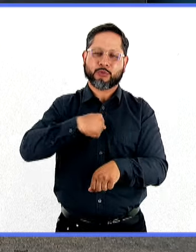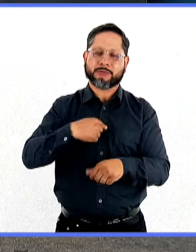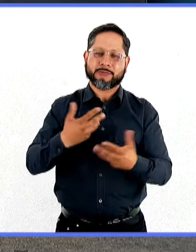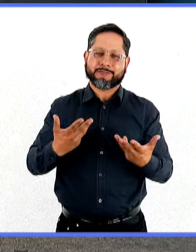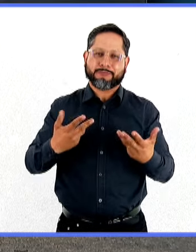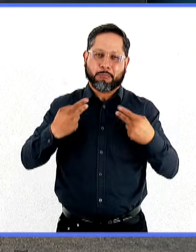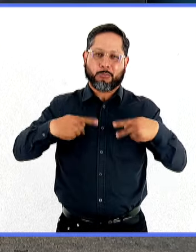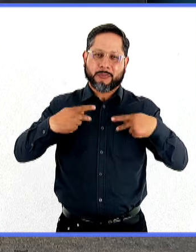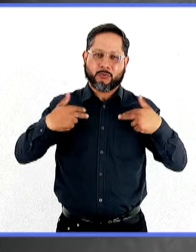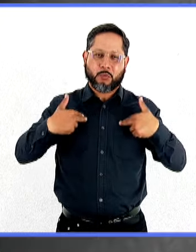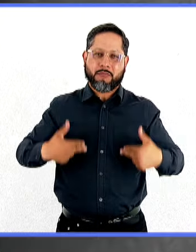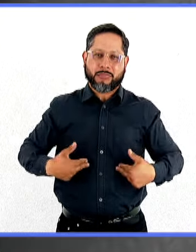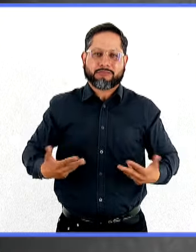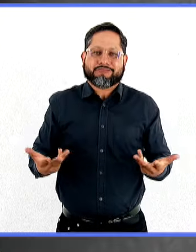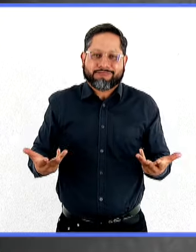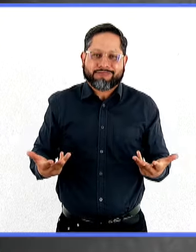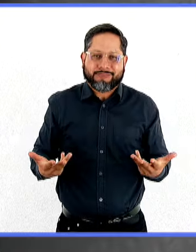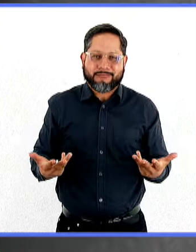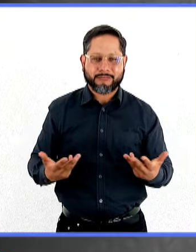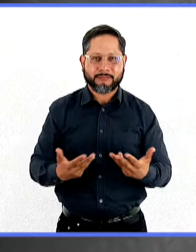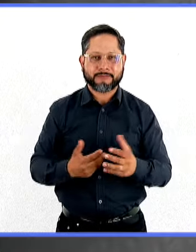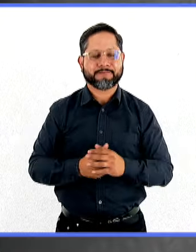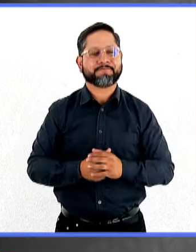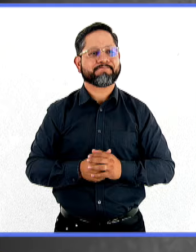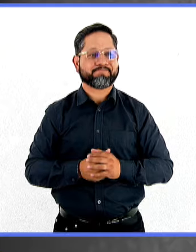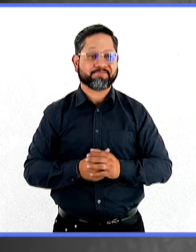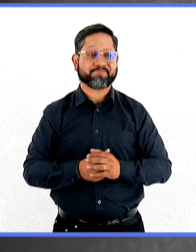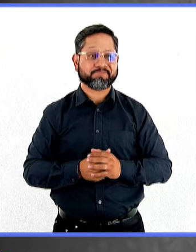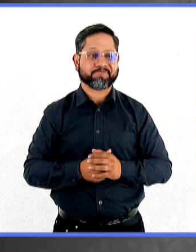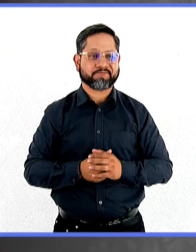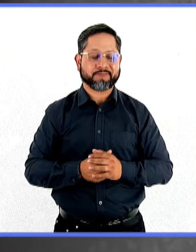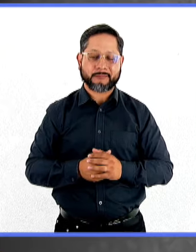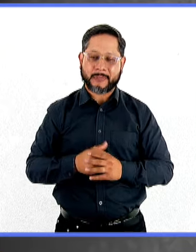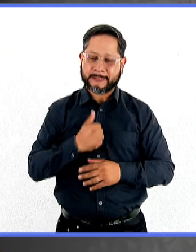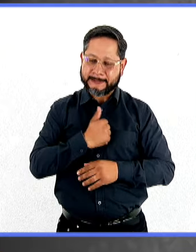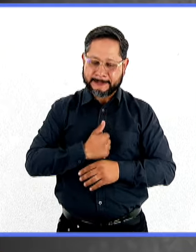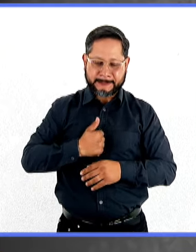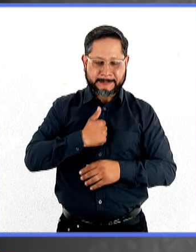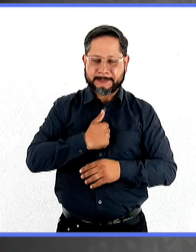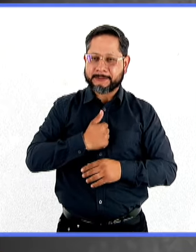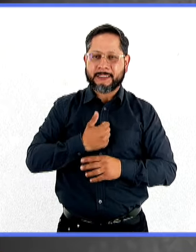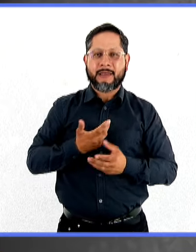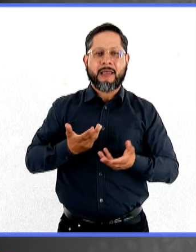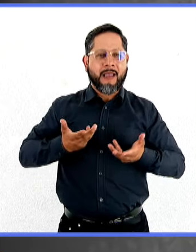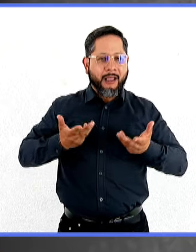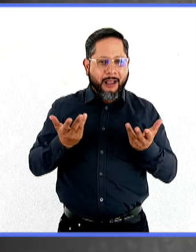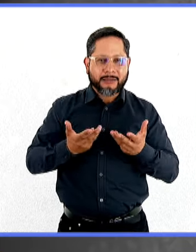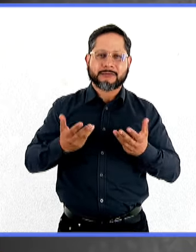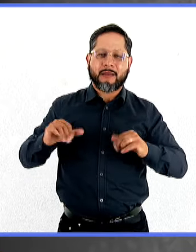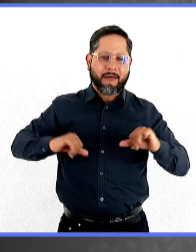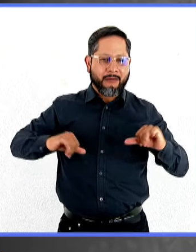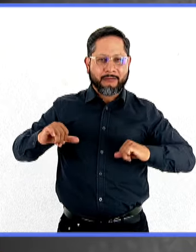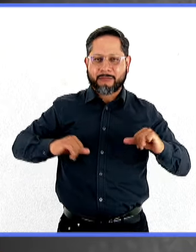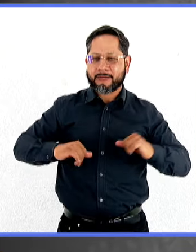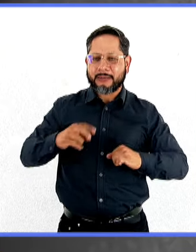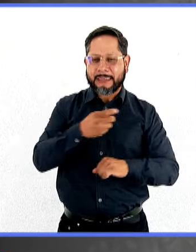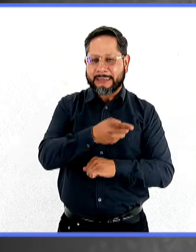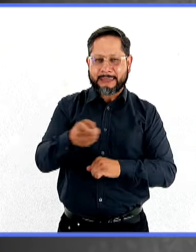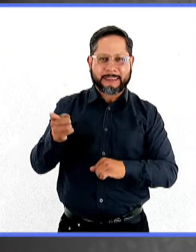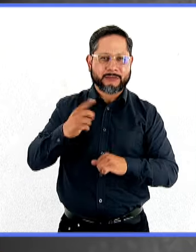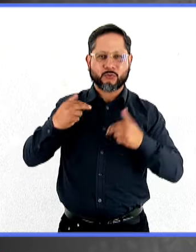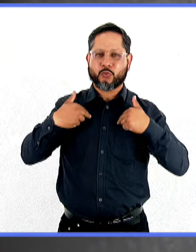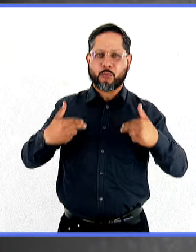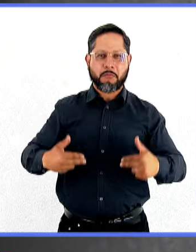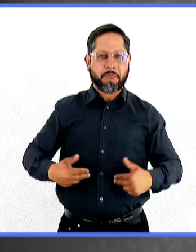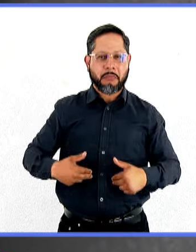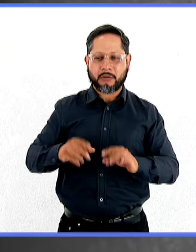doctora sí pues desafortunadamente todas las actividades antrópicas pues son los principales